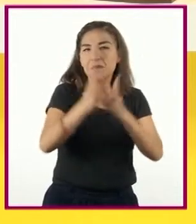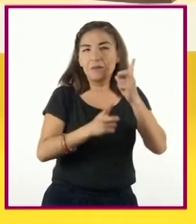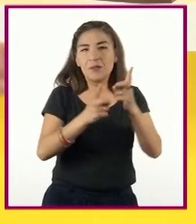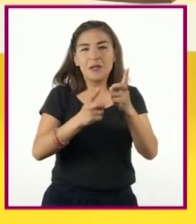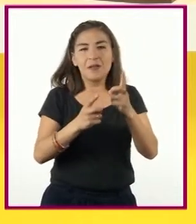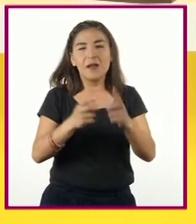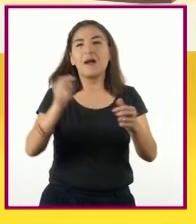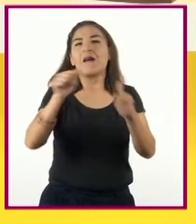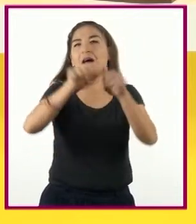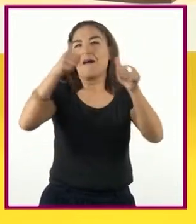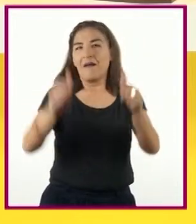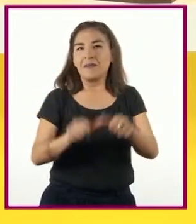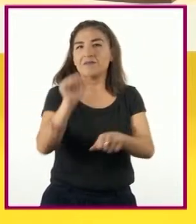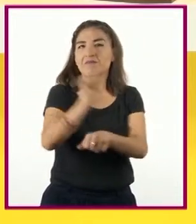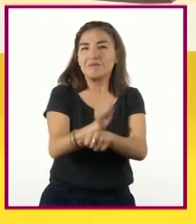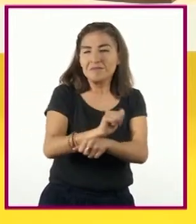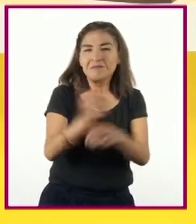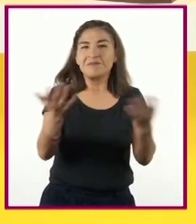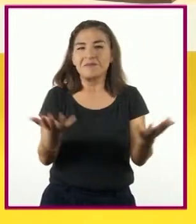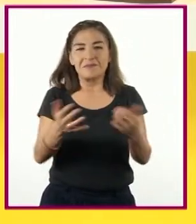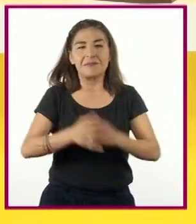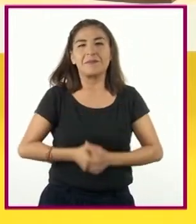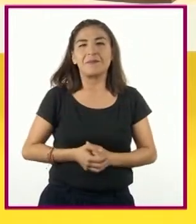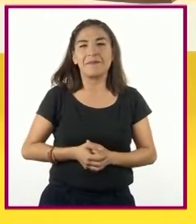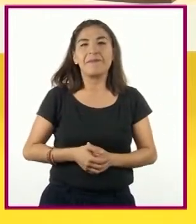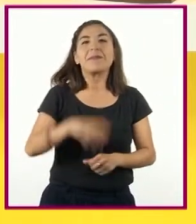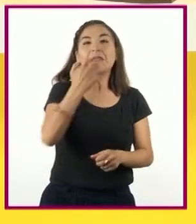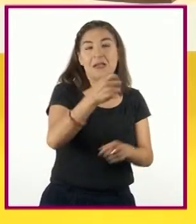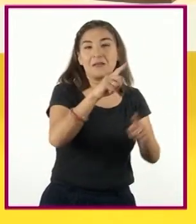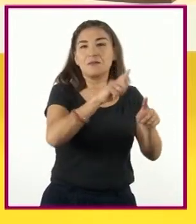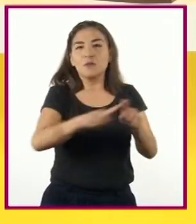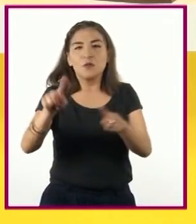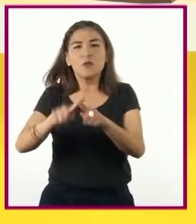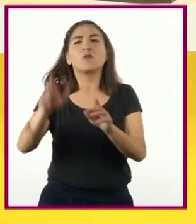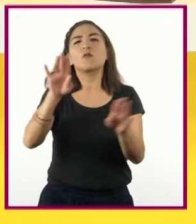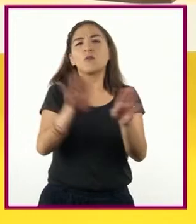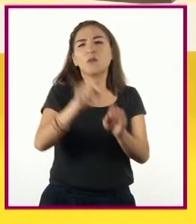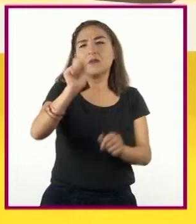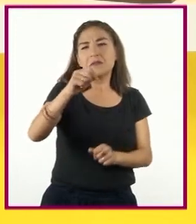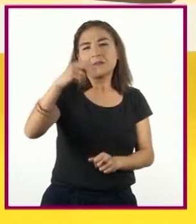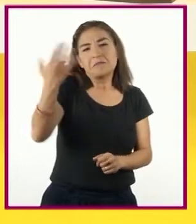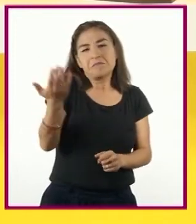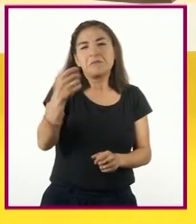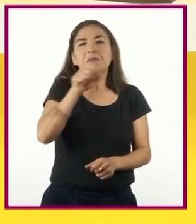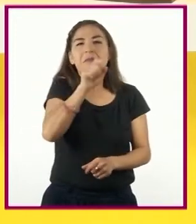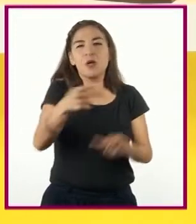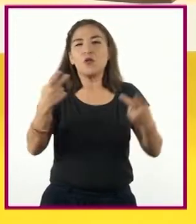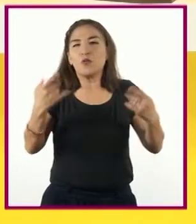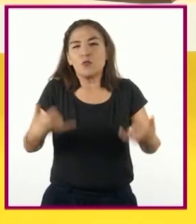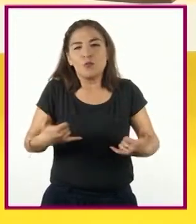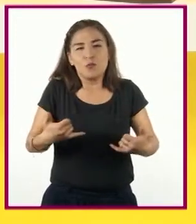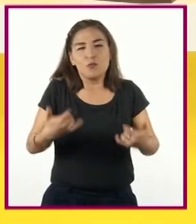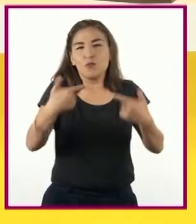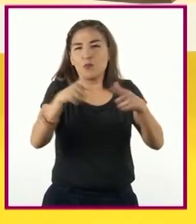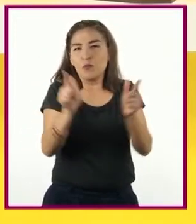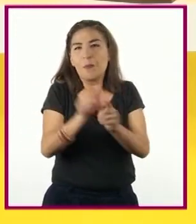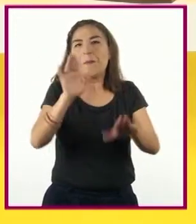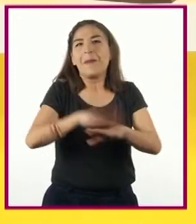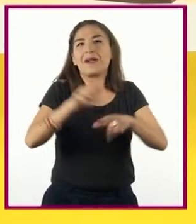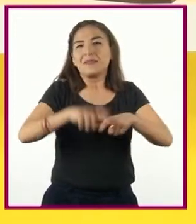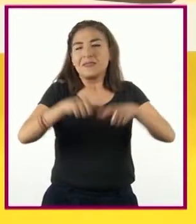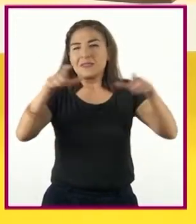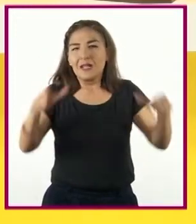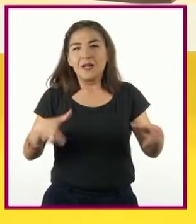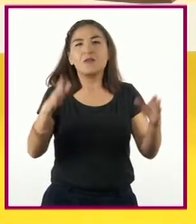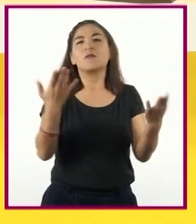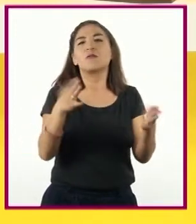los artísticos, pero también puede suscitarse cuando se consideran parte de grupos más amplios, de modo que tienen